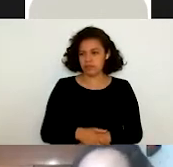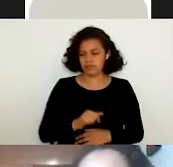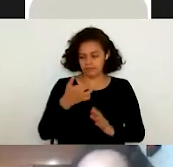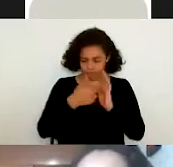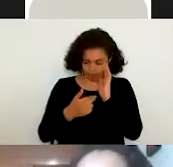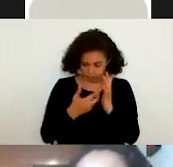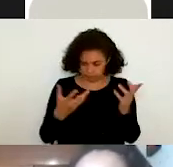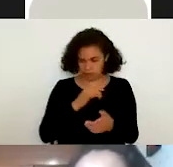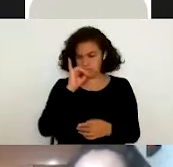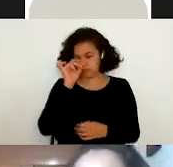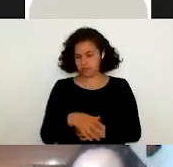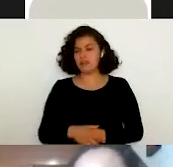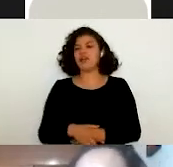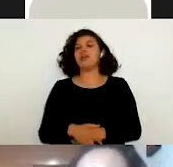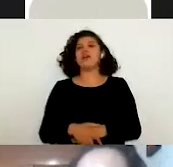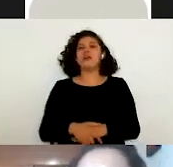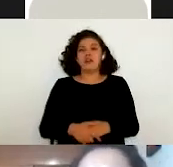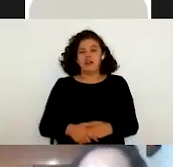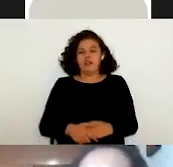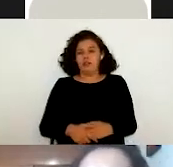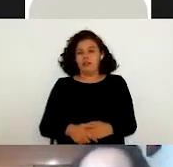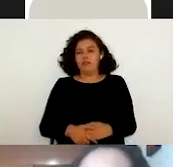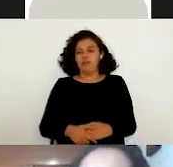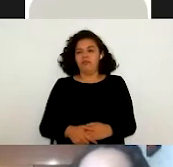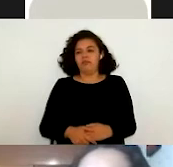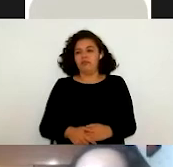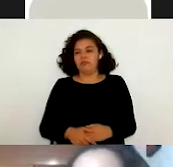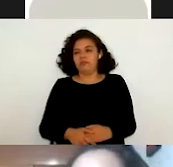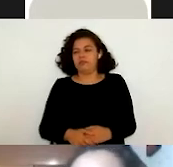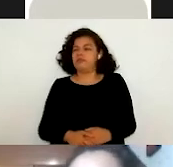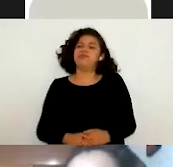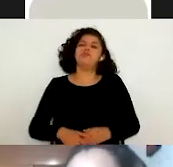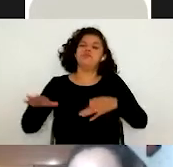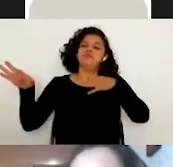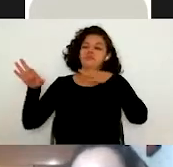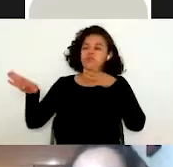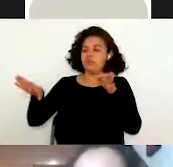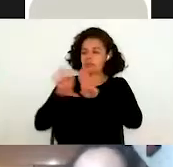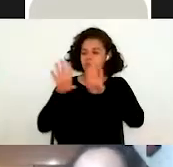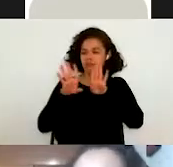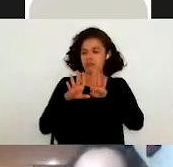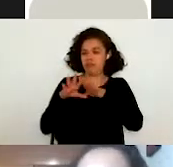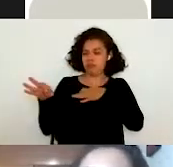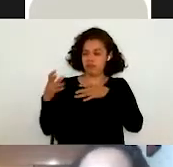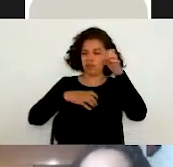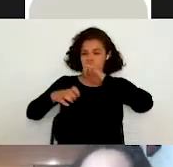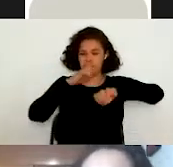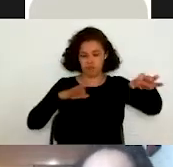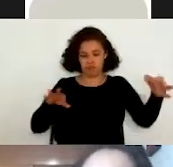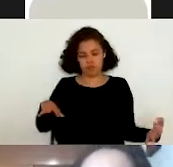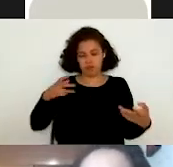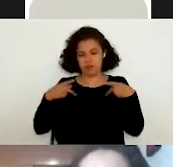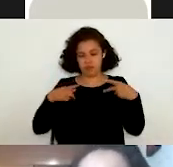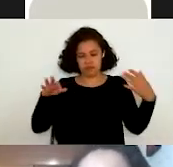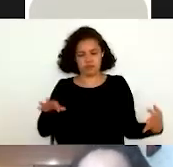porque sí los jóvenes lograron un acercamiento, ¿no? a los empleos. Entonces,